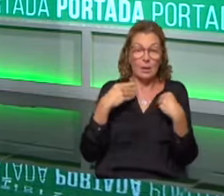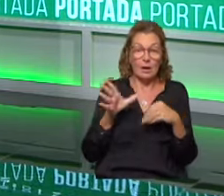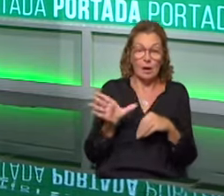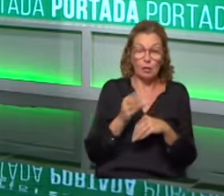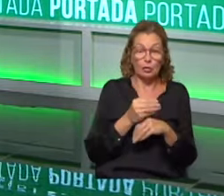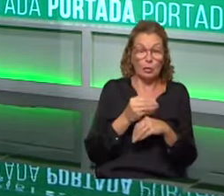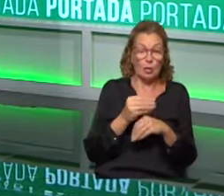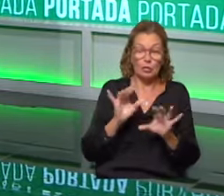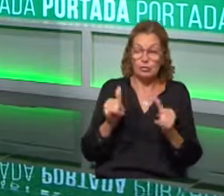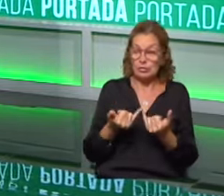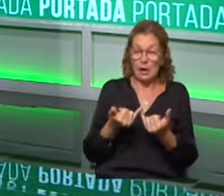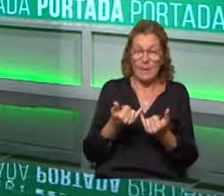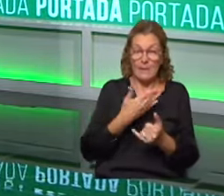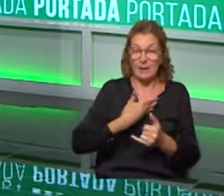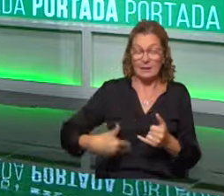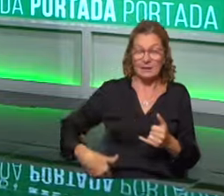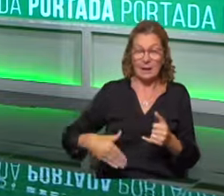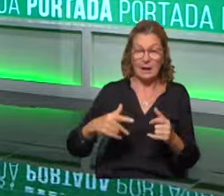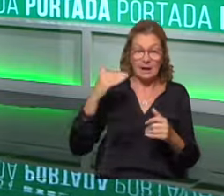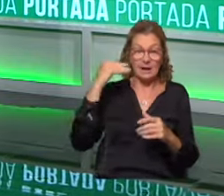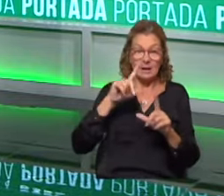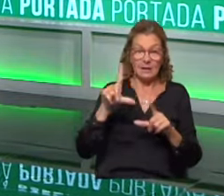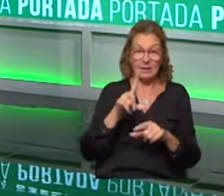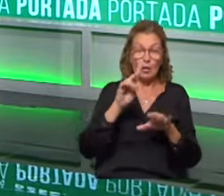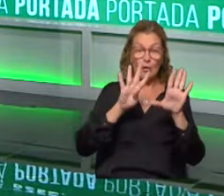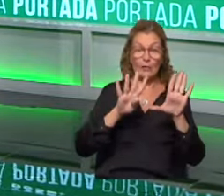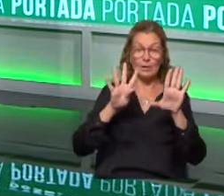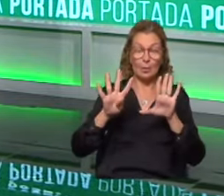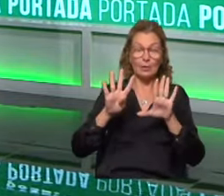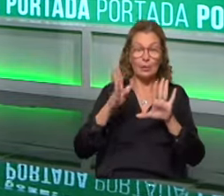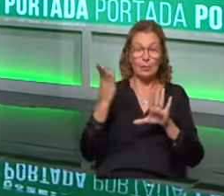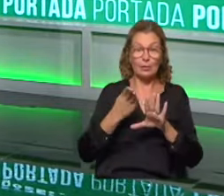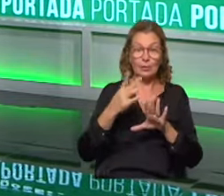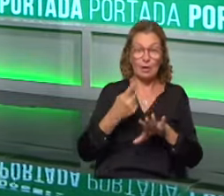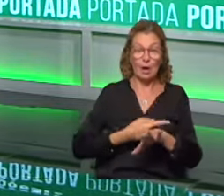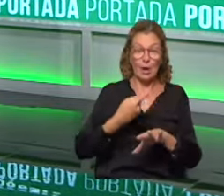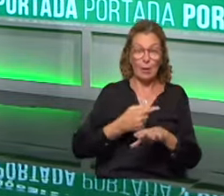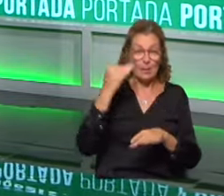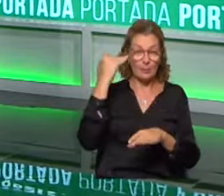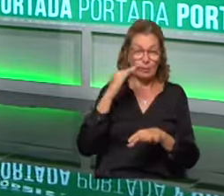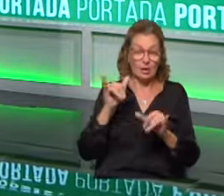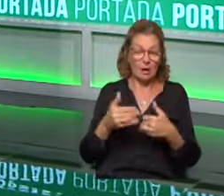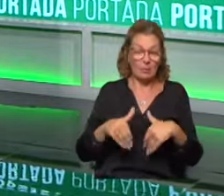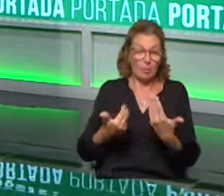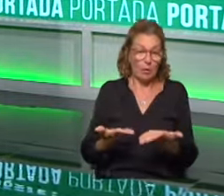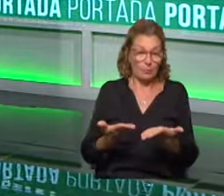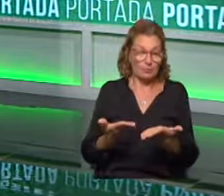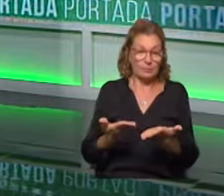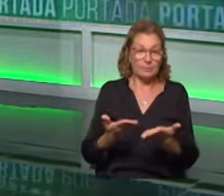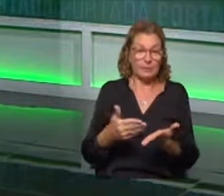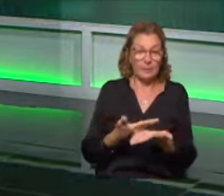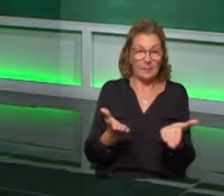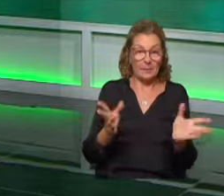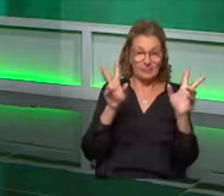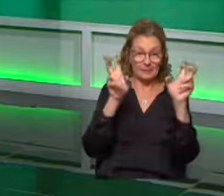los cargos cubiertos y que en secundaria el 94% de las horas docentes ya se asignó. Este tema ya fue presentado, quedan más como